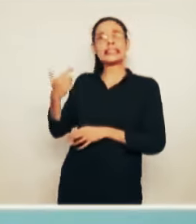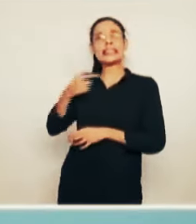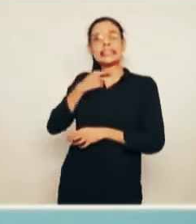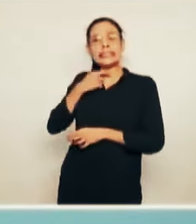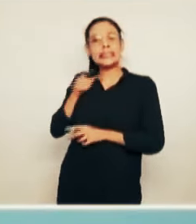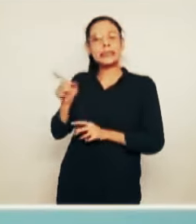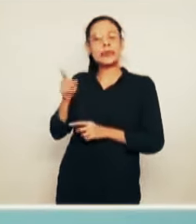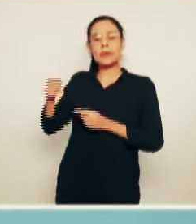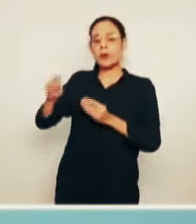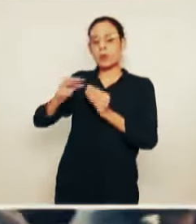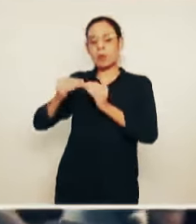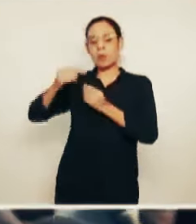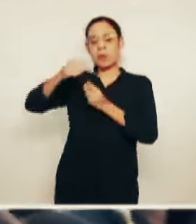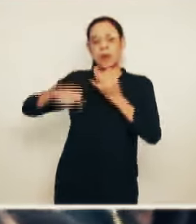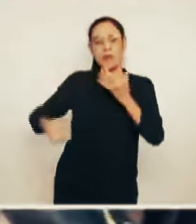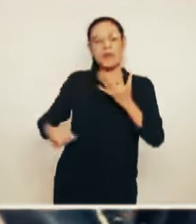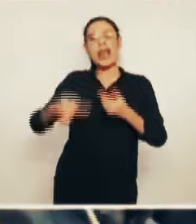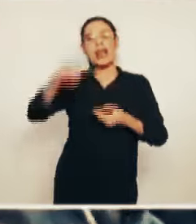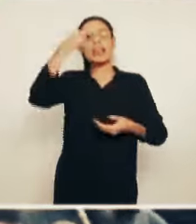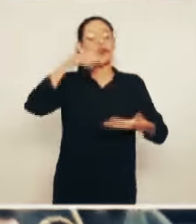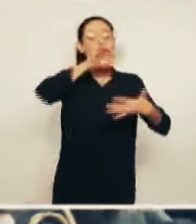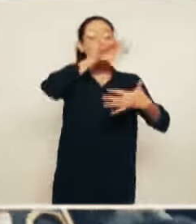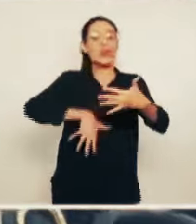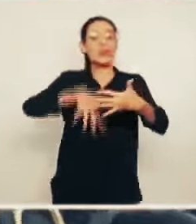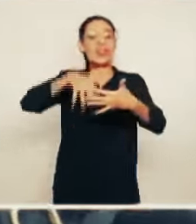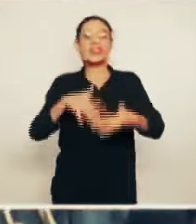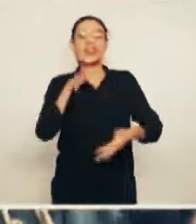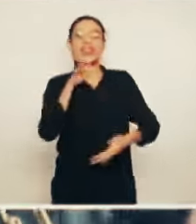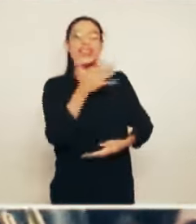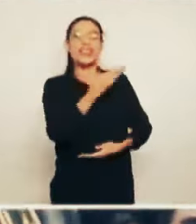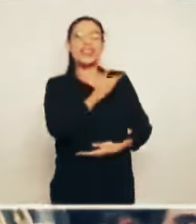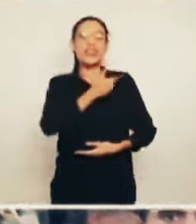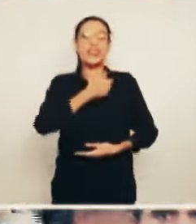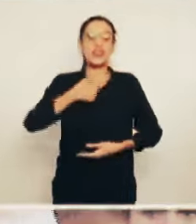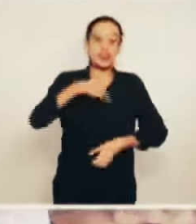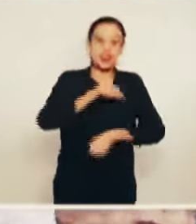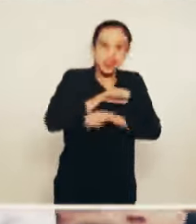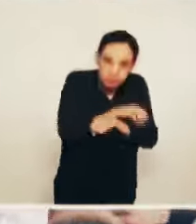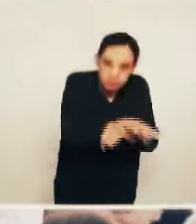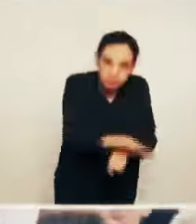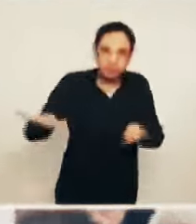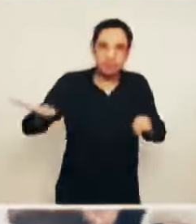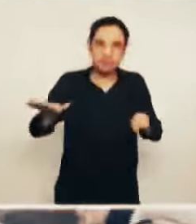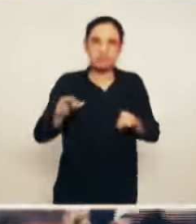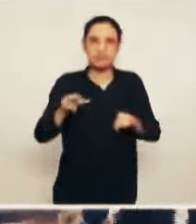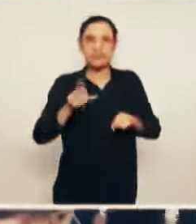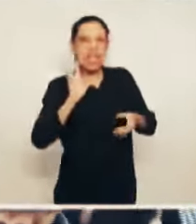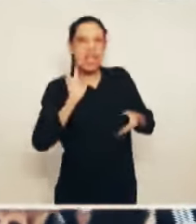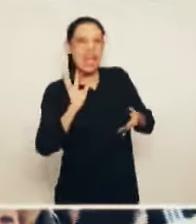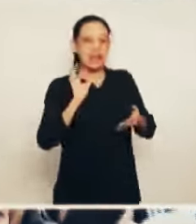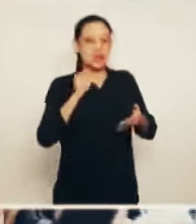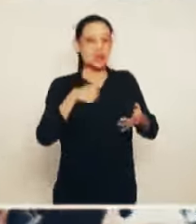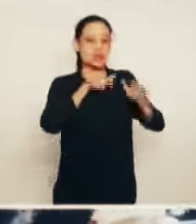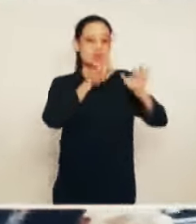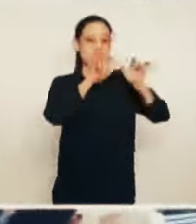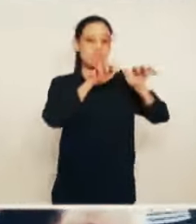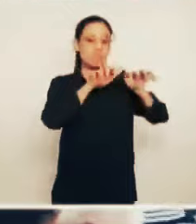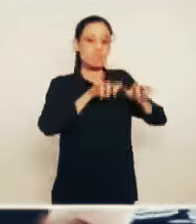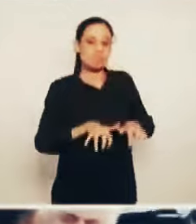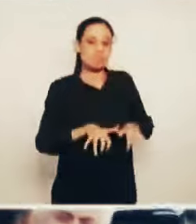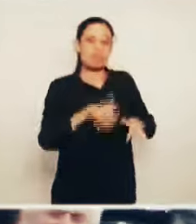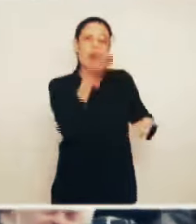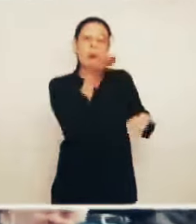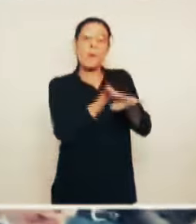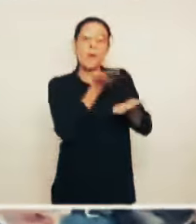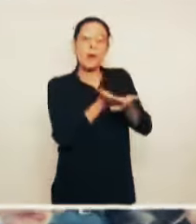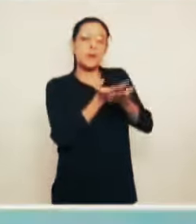último documento, ese del 14 de febrero de este año, cuando dije las cosas que teníamos que discutir,